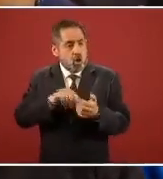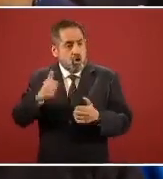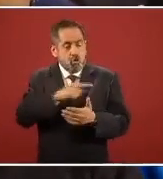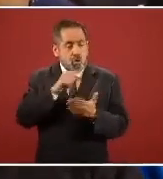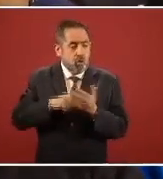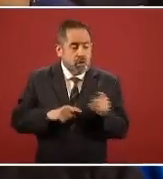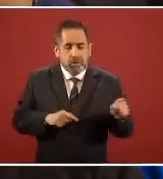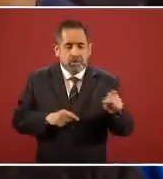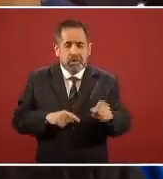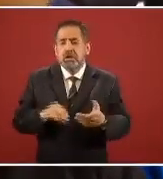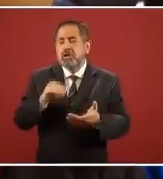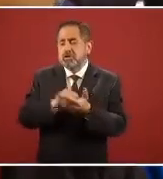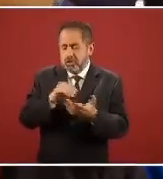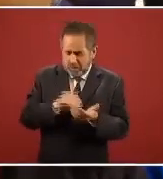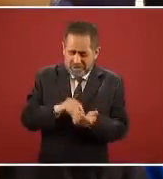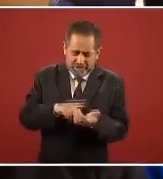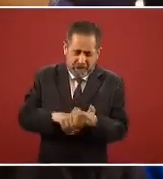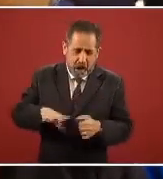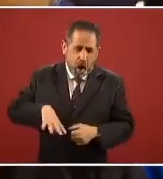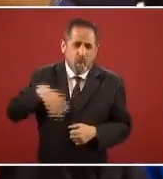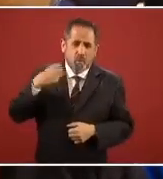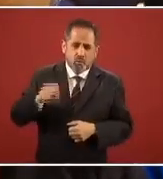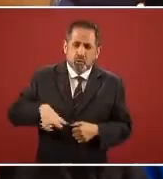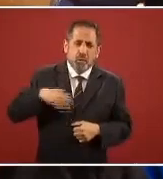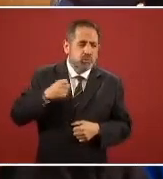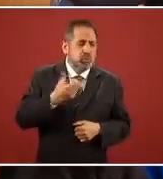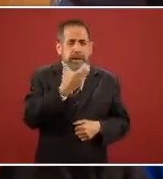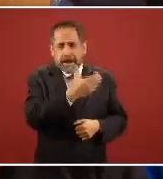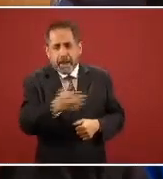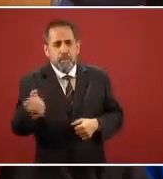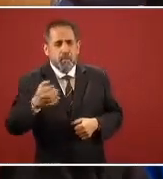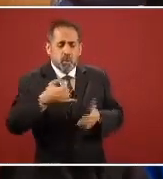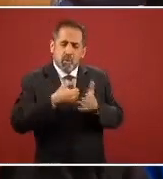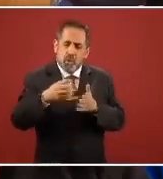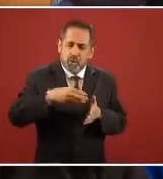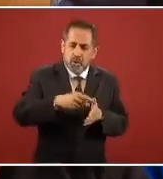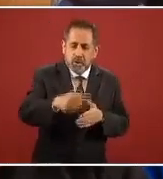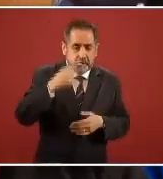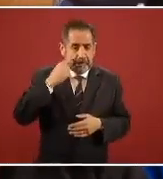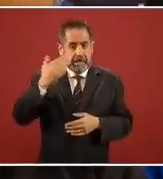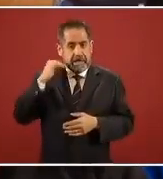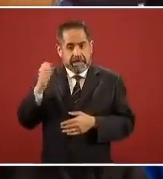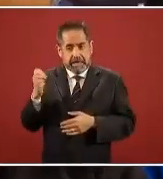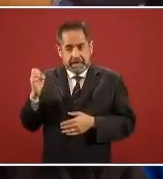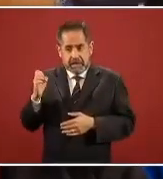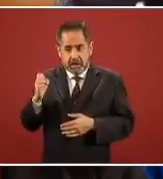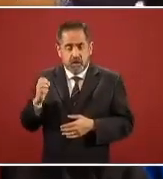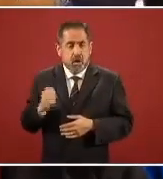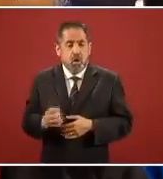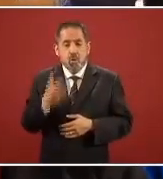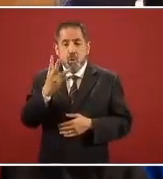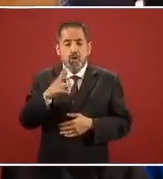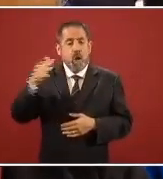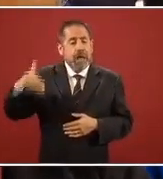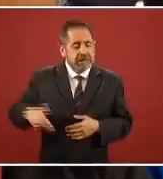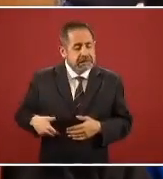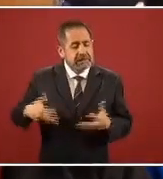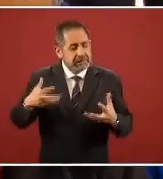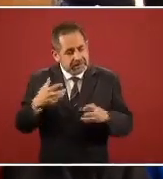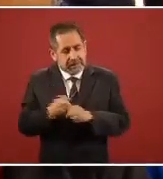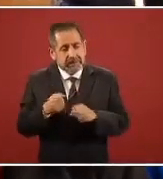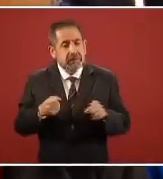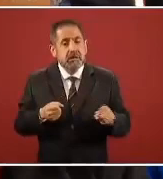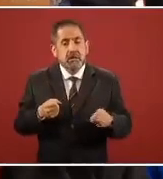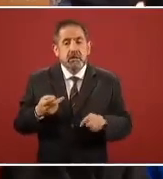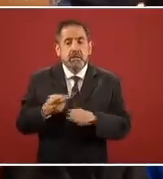lugares persisten los abusos en los campos agrícolas. Tan solo en el mes de enero hubo 4 accidentes donde